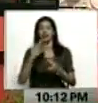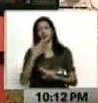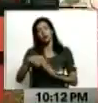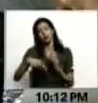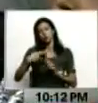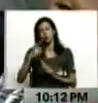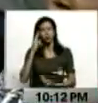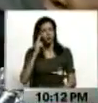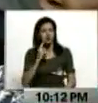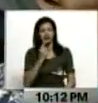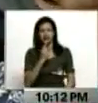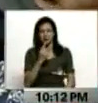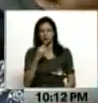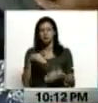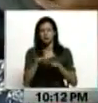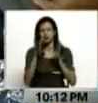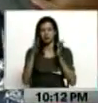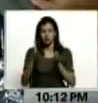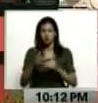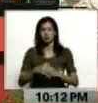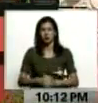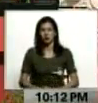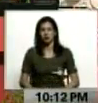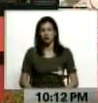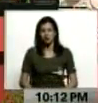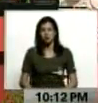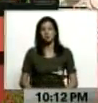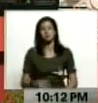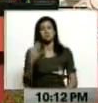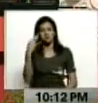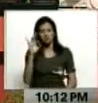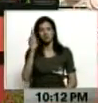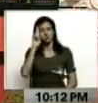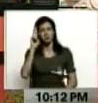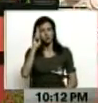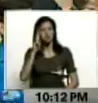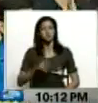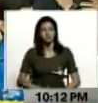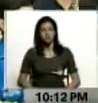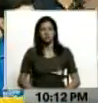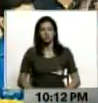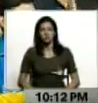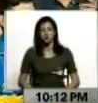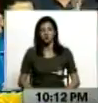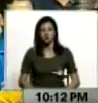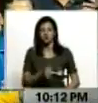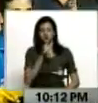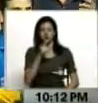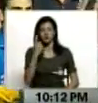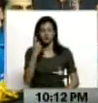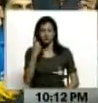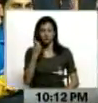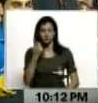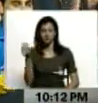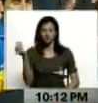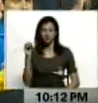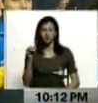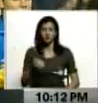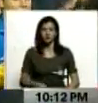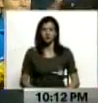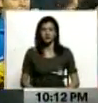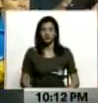realizando en este momento gracias a la revolución bolivariana como debe ser como debe ser qué más se me queda